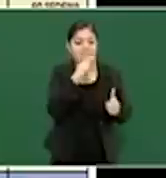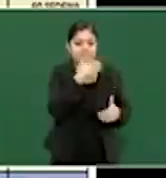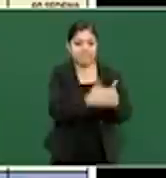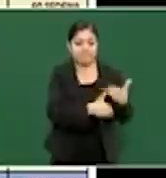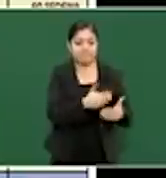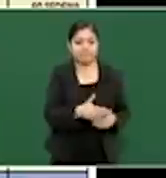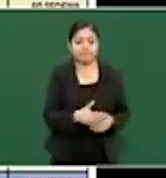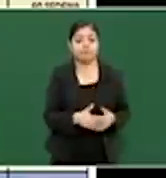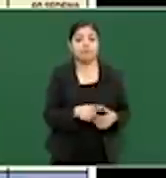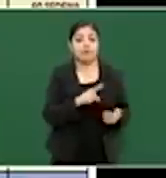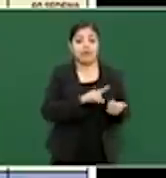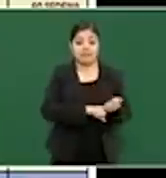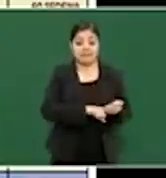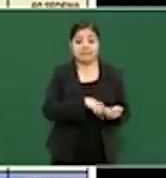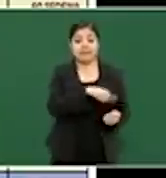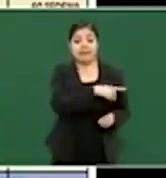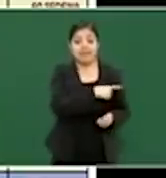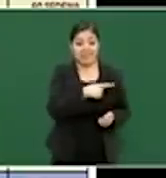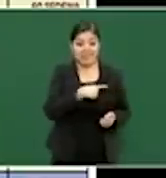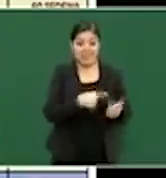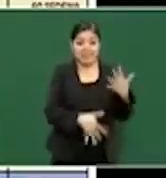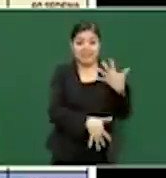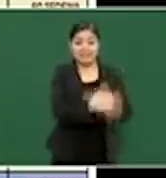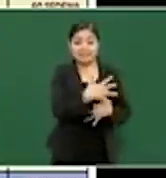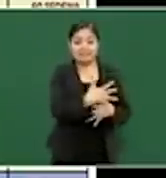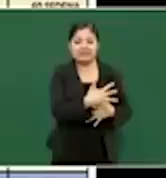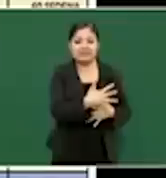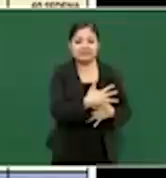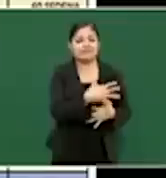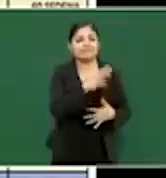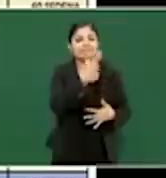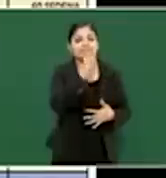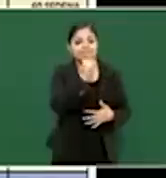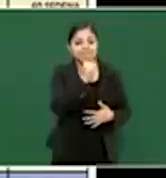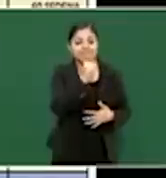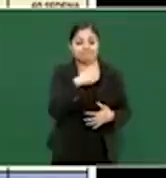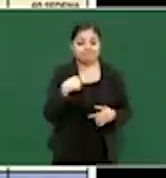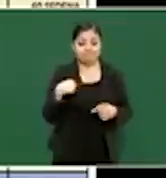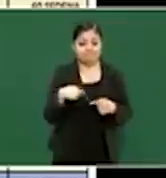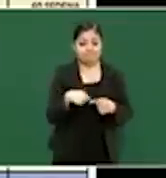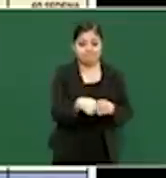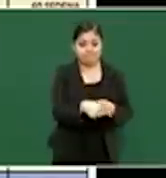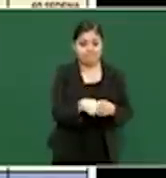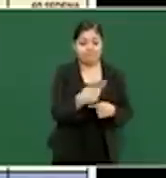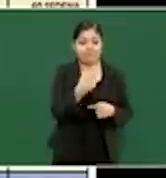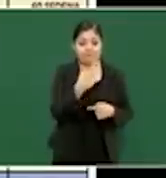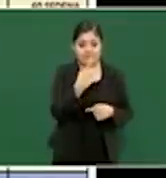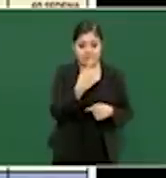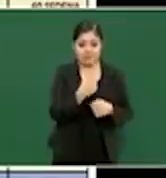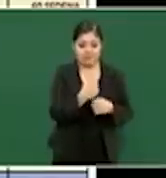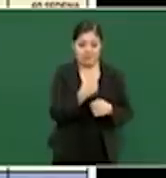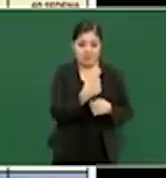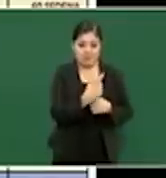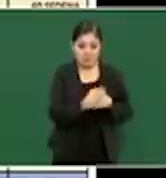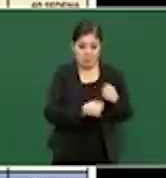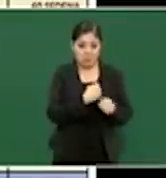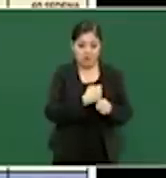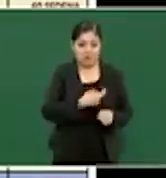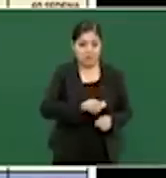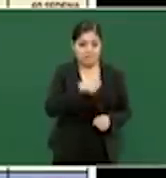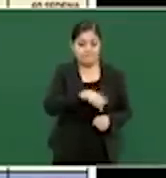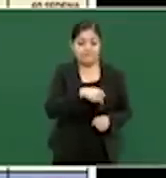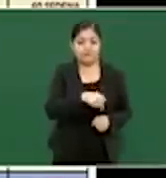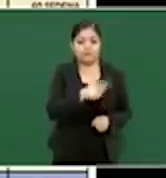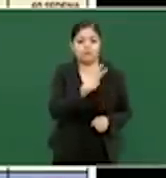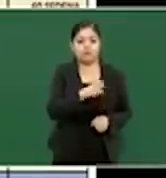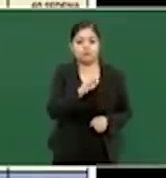8 de las 15 que debe de tener el Estado, pero en este primer año de las 266 coordinaciones